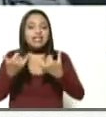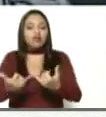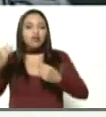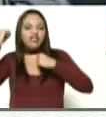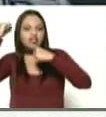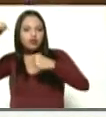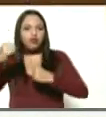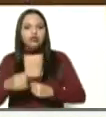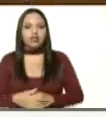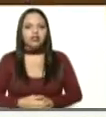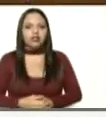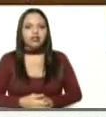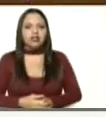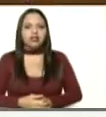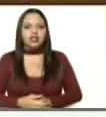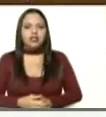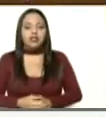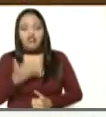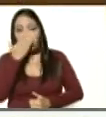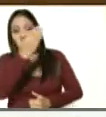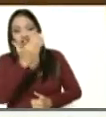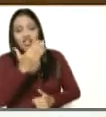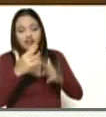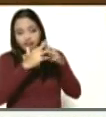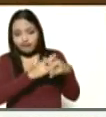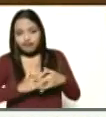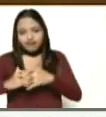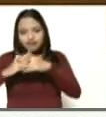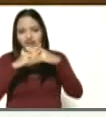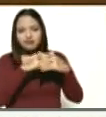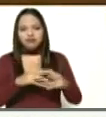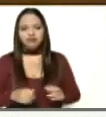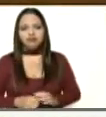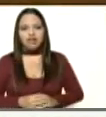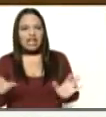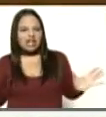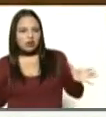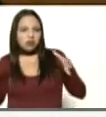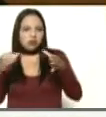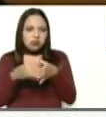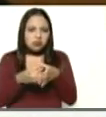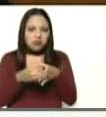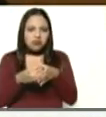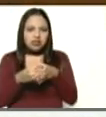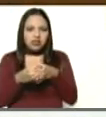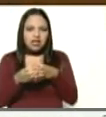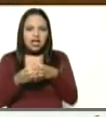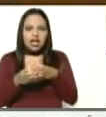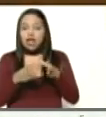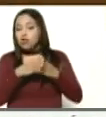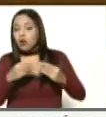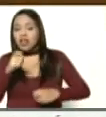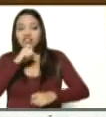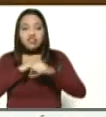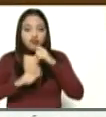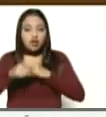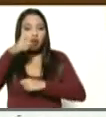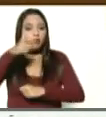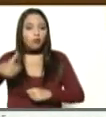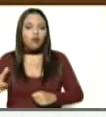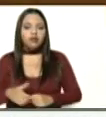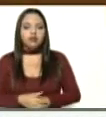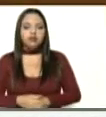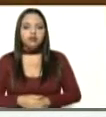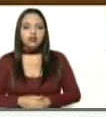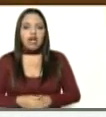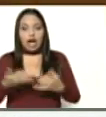victoria ante el Imperio Norteamericano. El que nos reunamos en medio de las dificultades que como pueblo